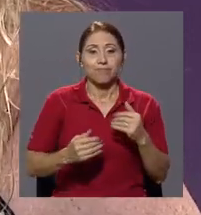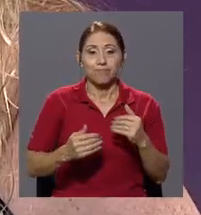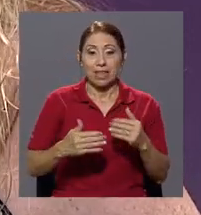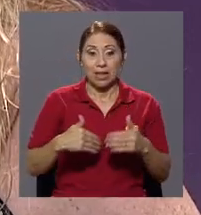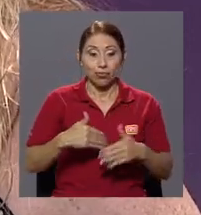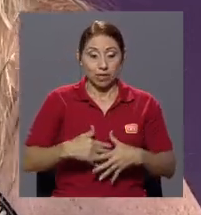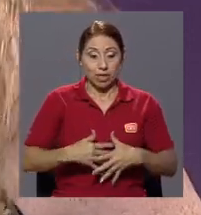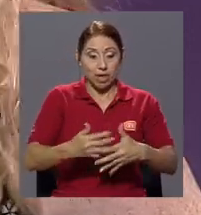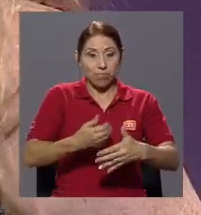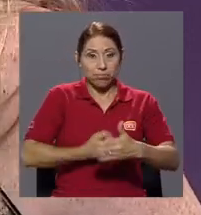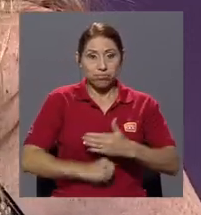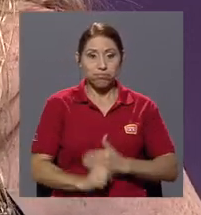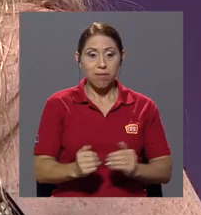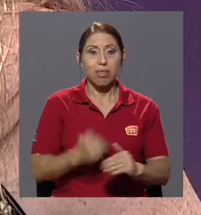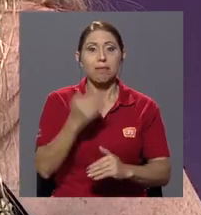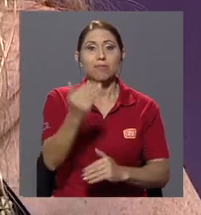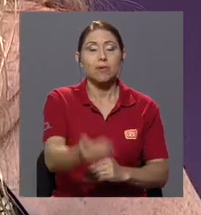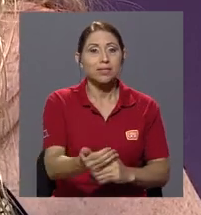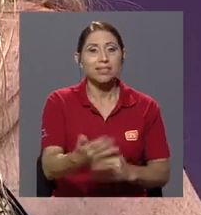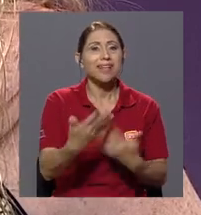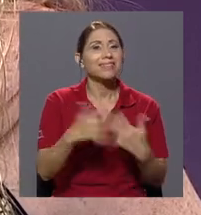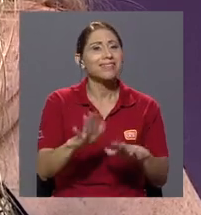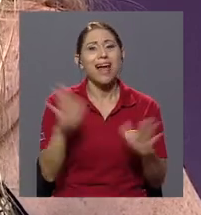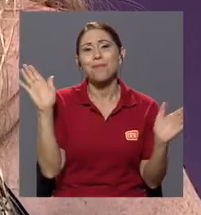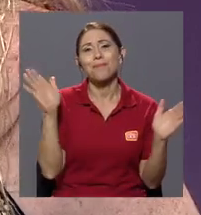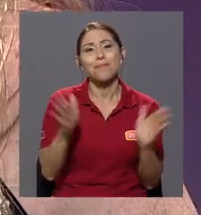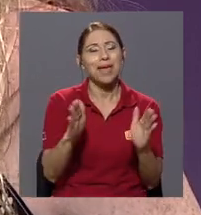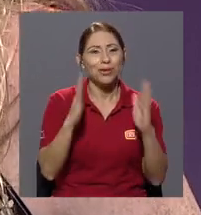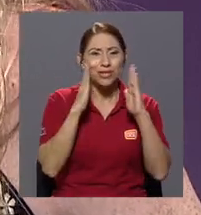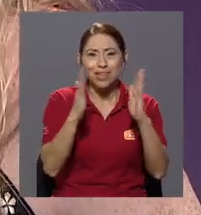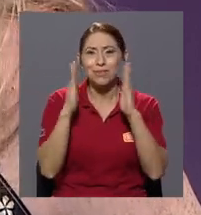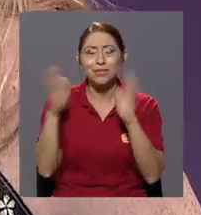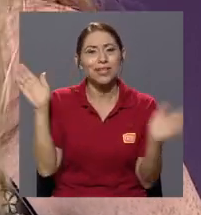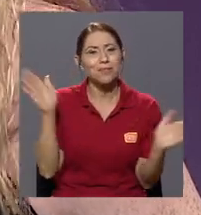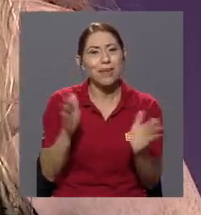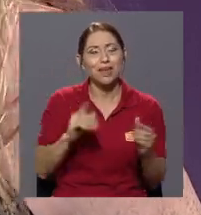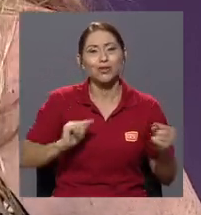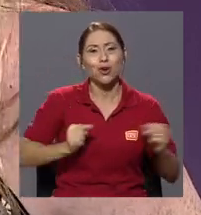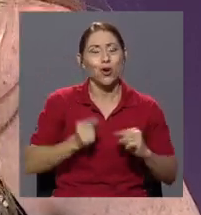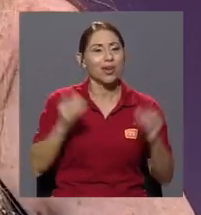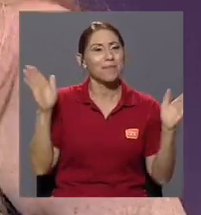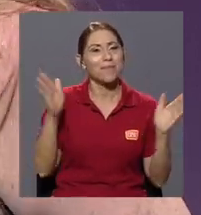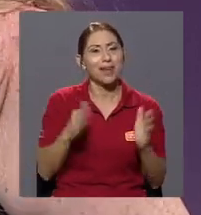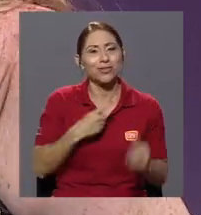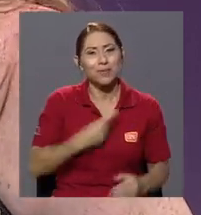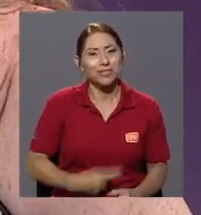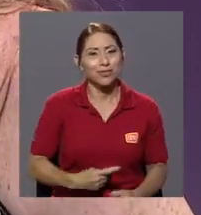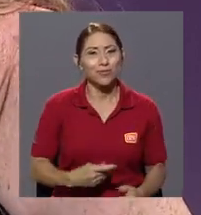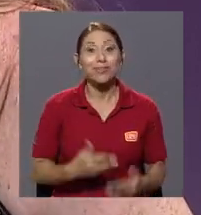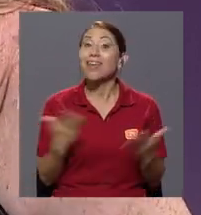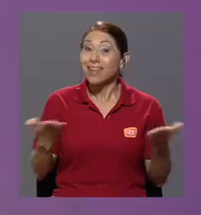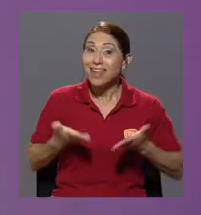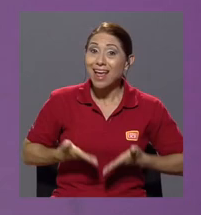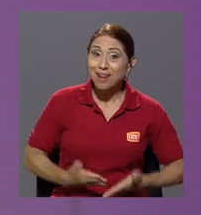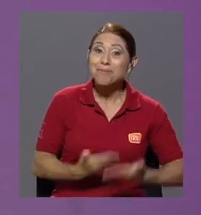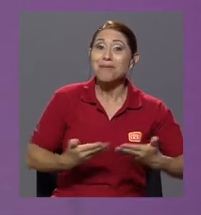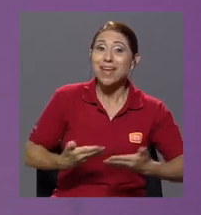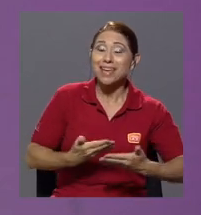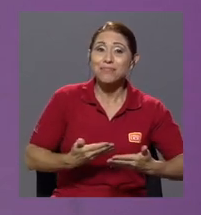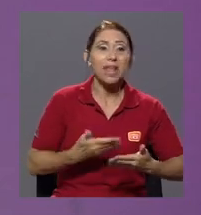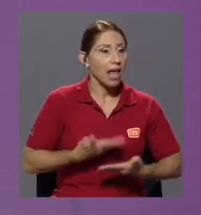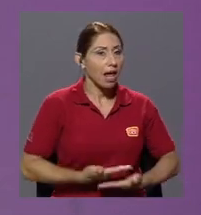terminan en el posparto con menos entre menciones menos dolor y menos depresión y el bebé